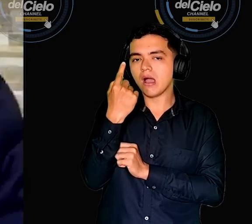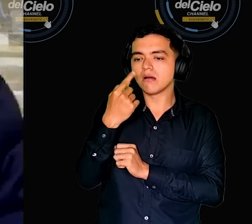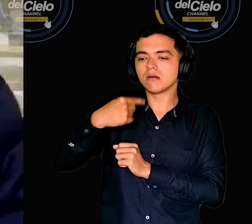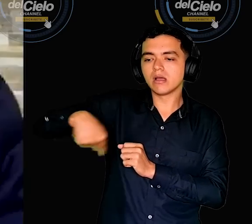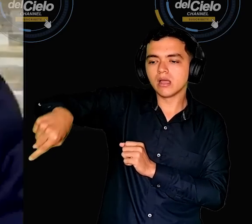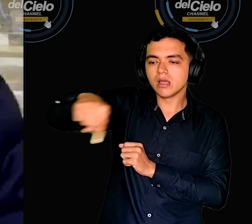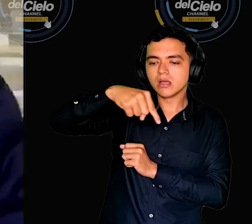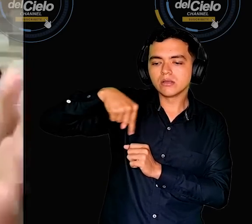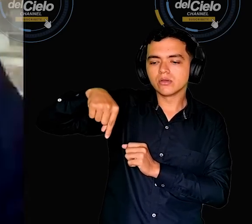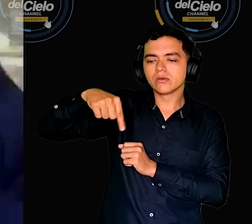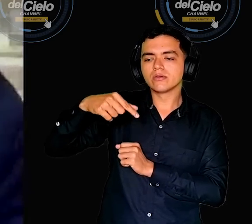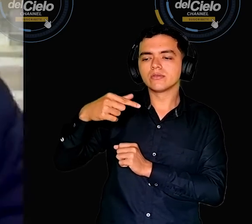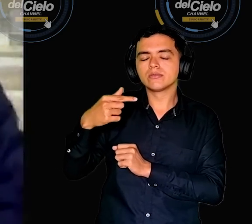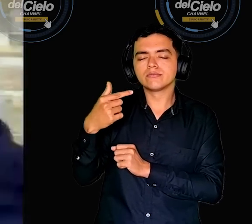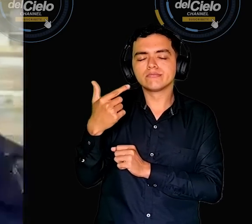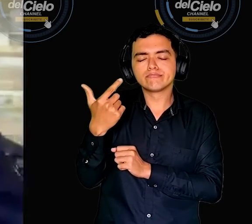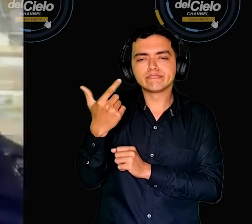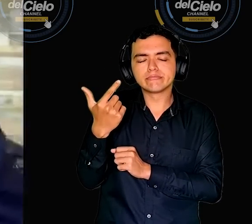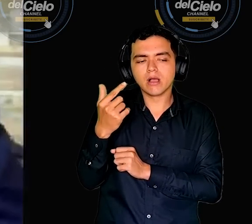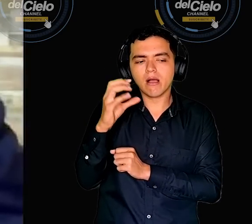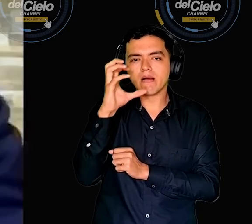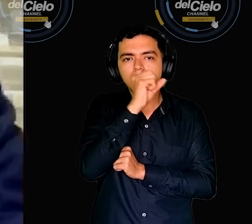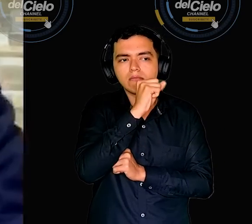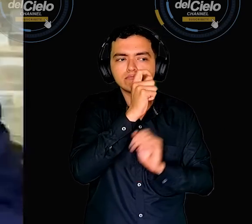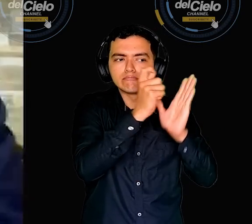aunque no hagamos como debe ser, pero no va a ser así.